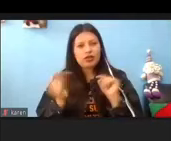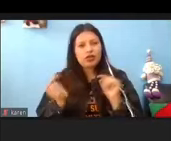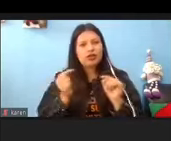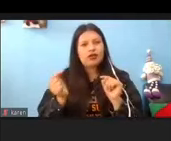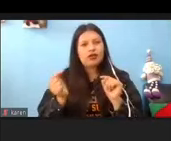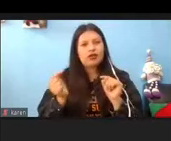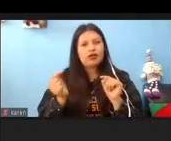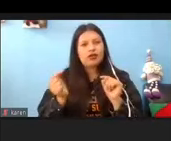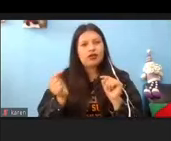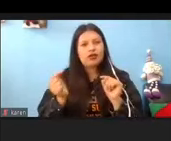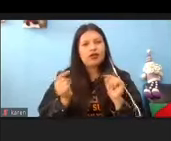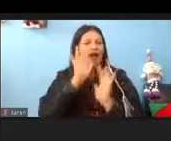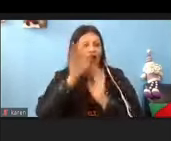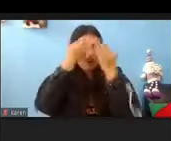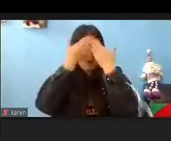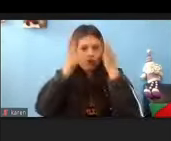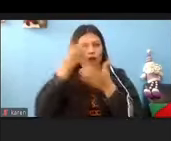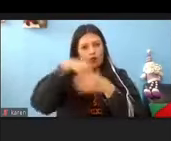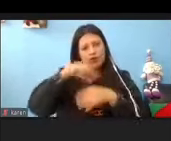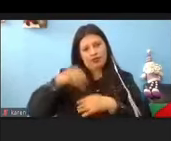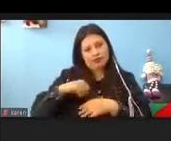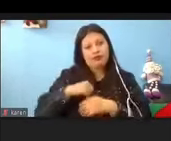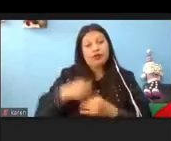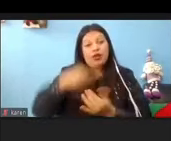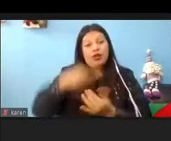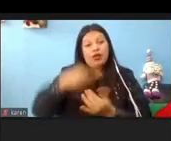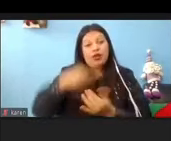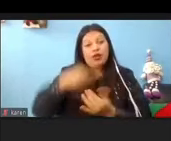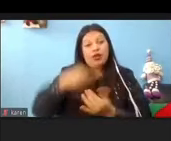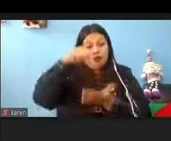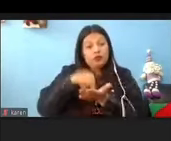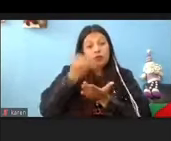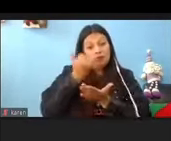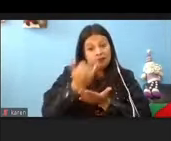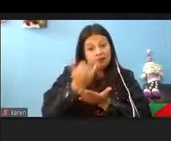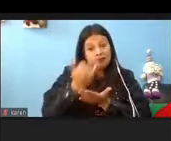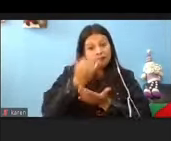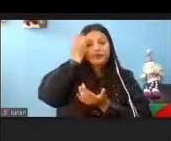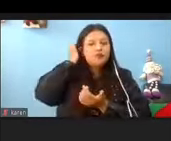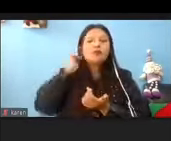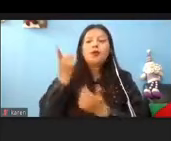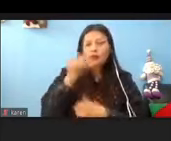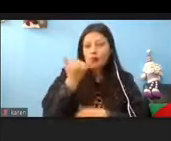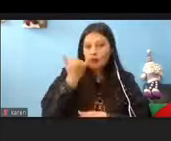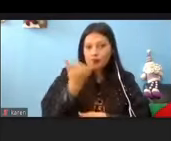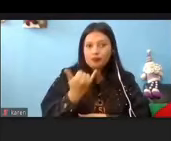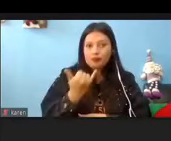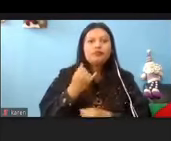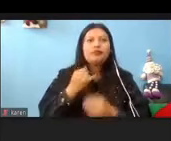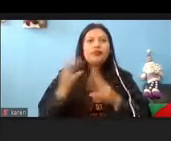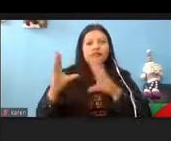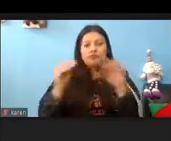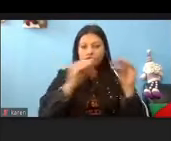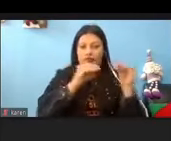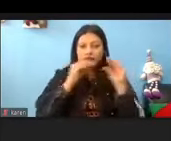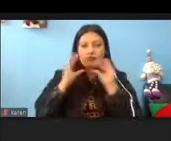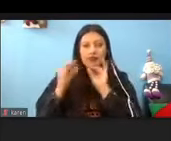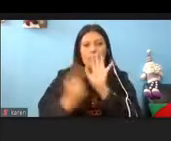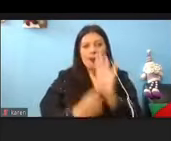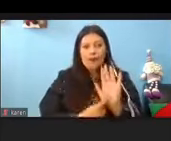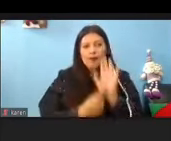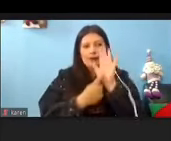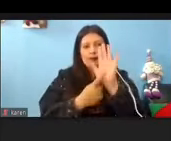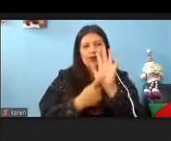sobre la democracia que tenemos. Y por ello allí hubo también conversación y